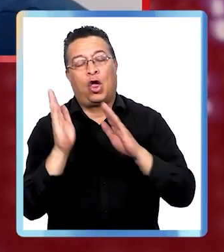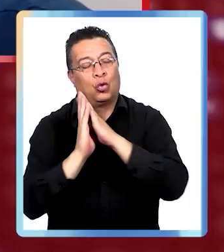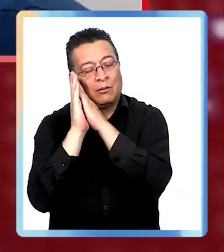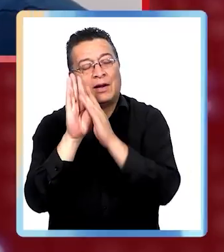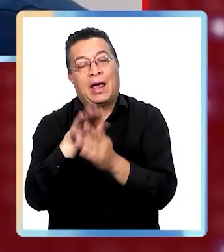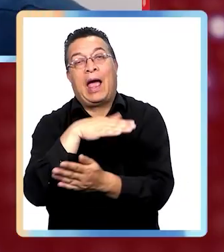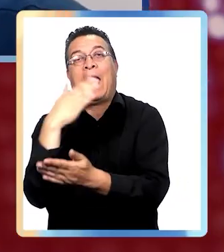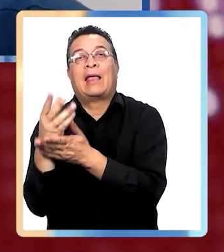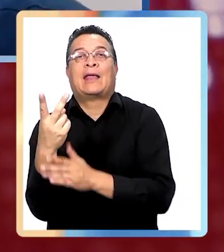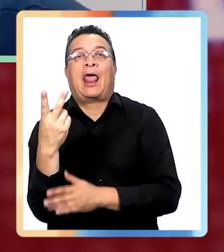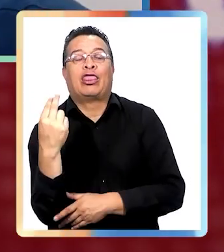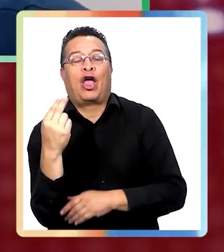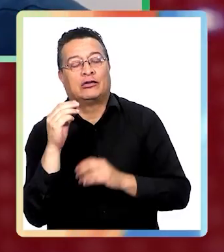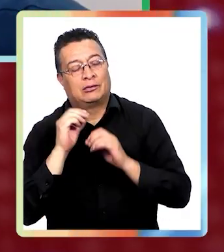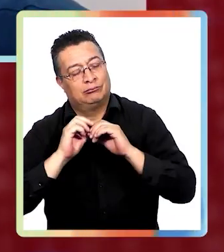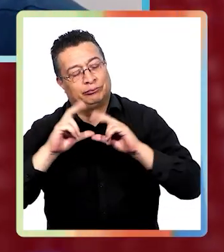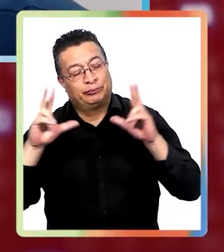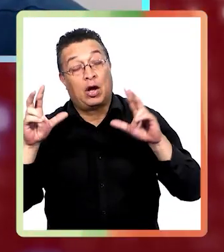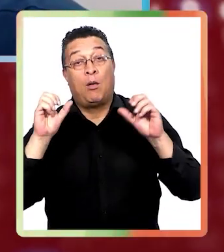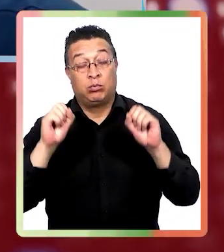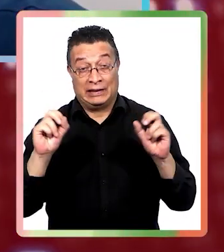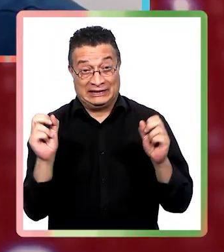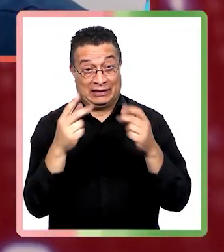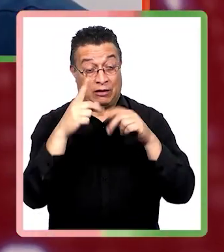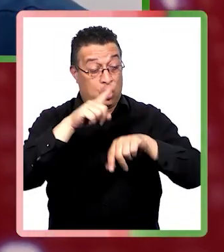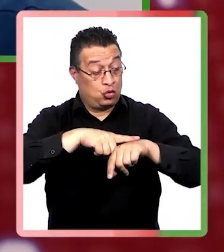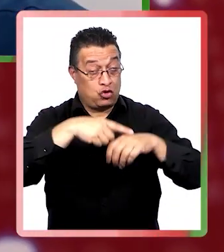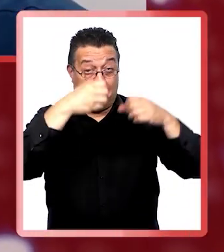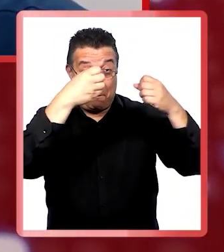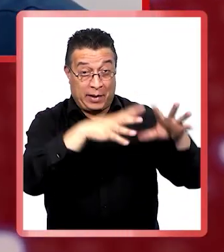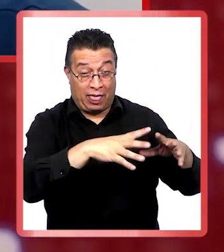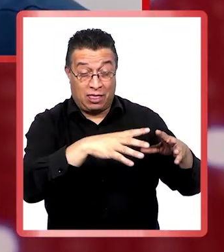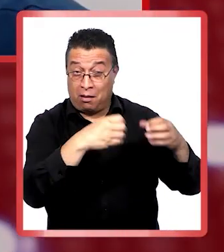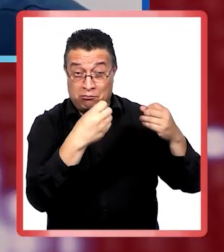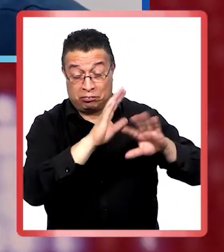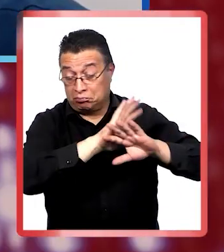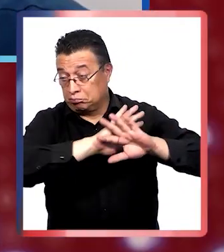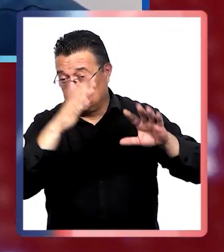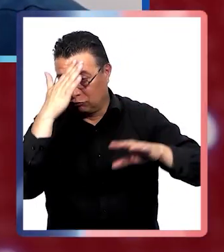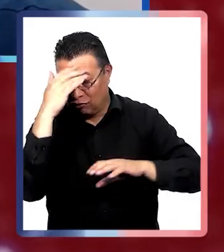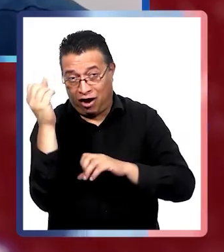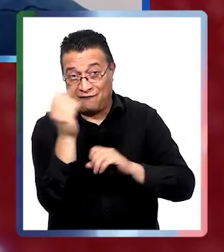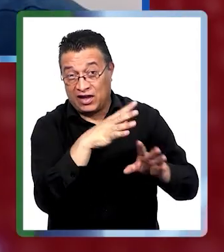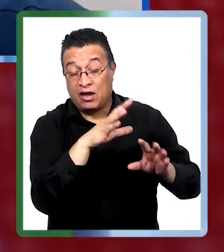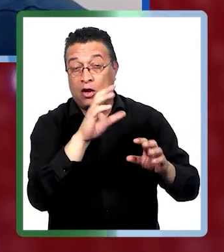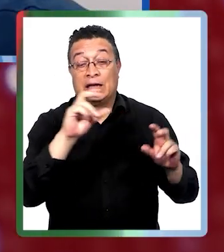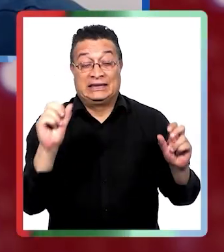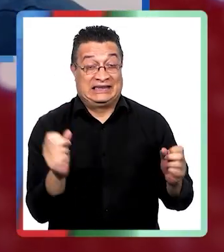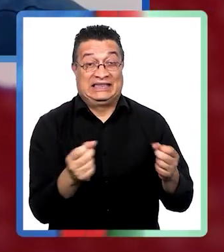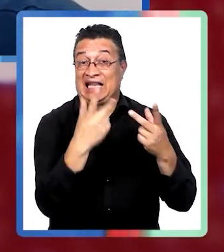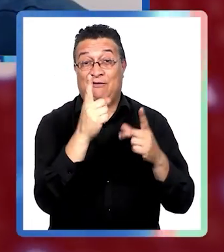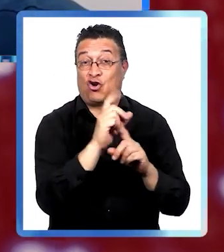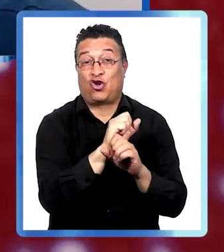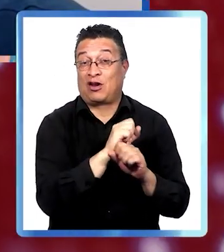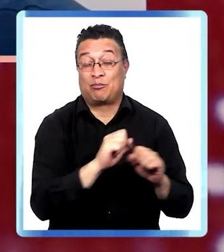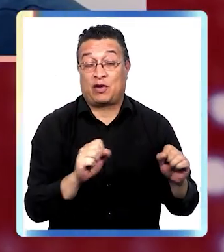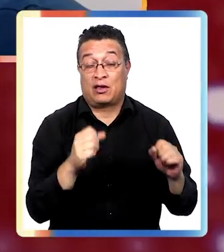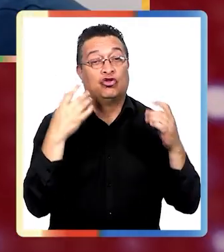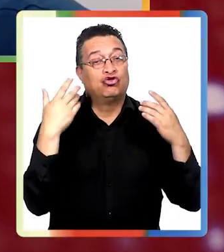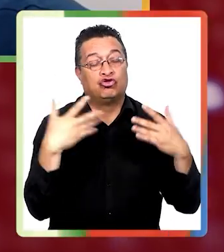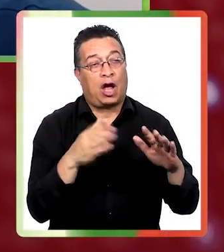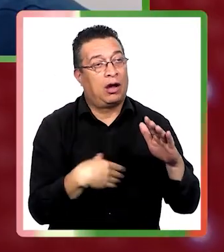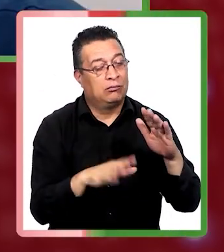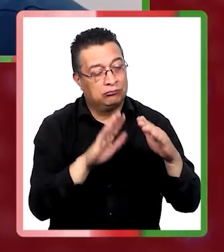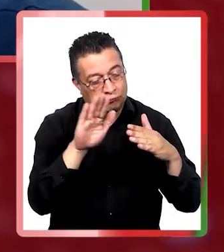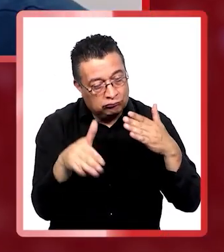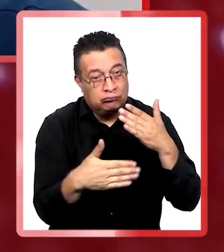duerme hasta las 12 del día. ¿Uno puede recuperar ese sueño perdido o de frentón es un sueño que no se recupera? Uno